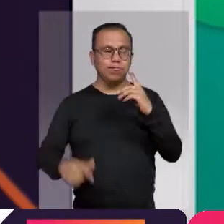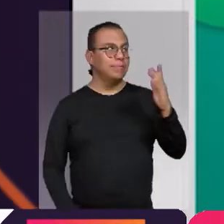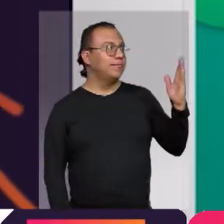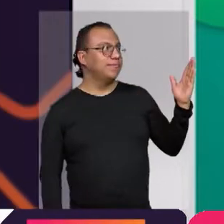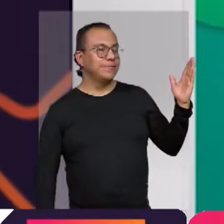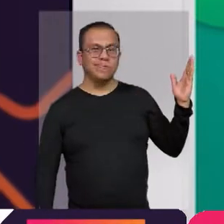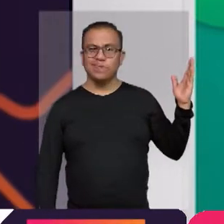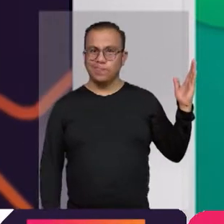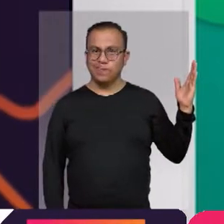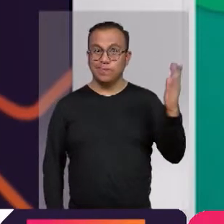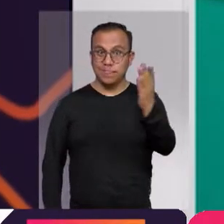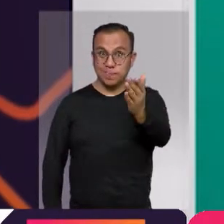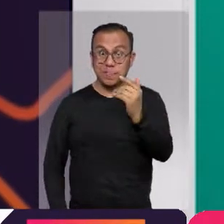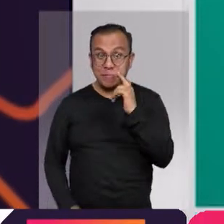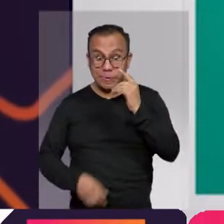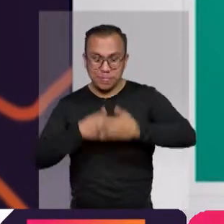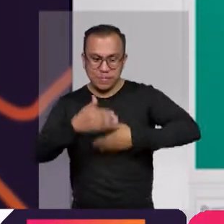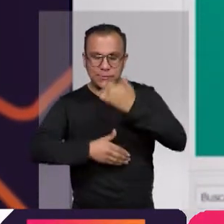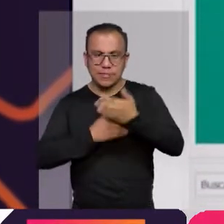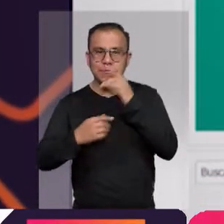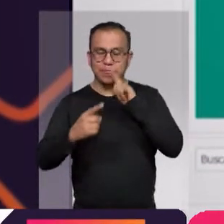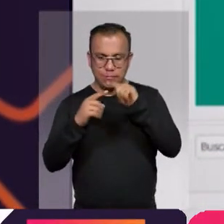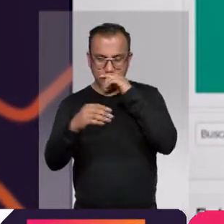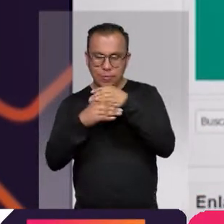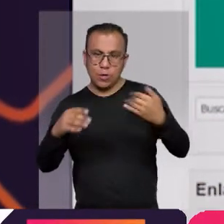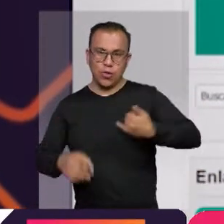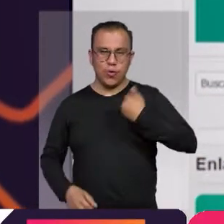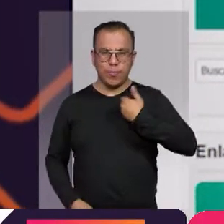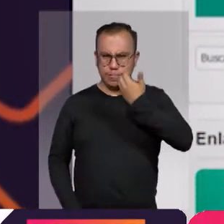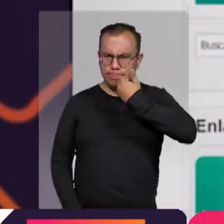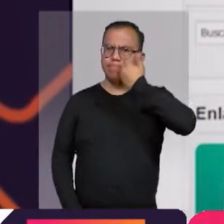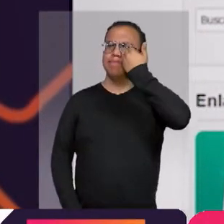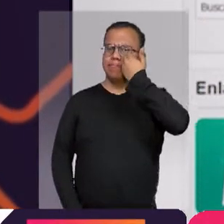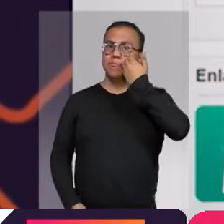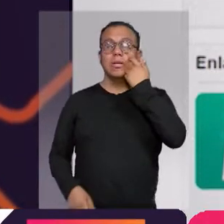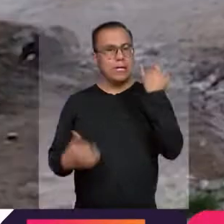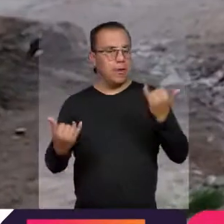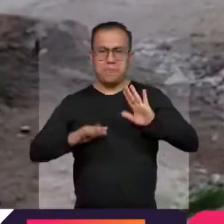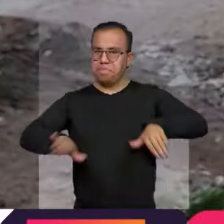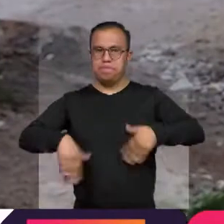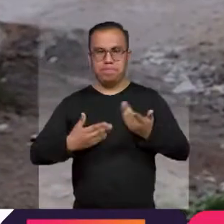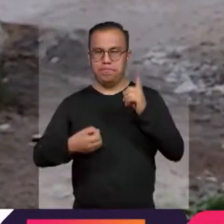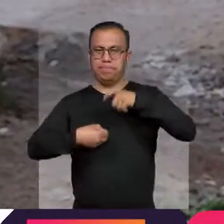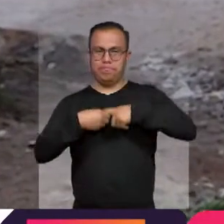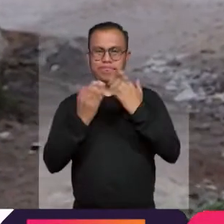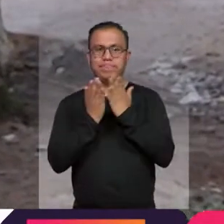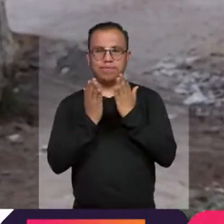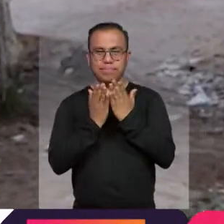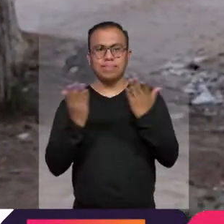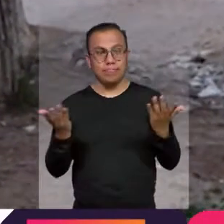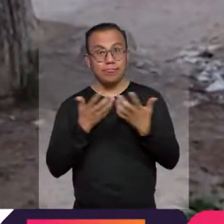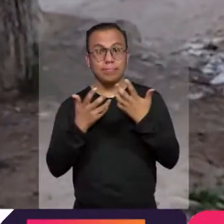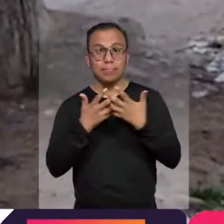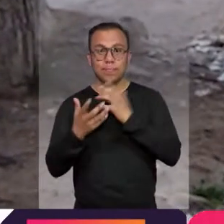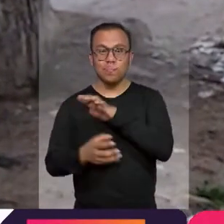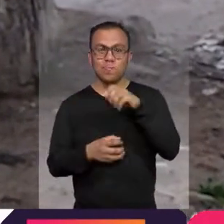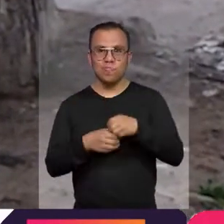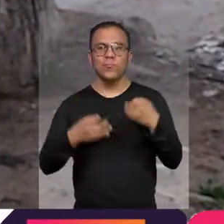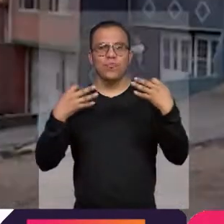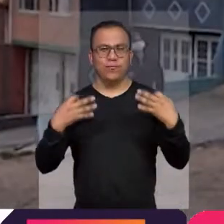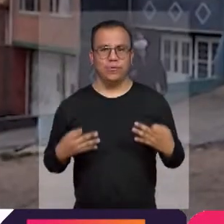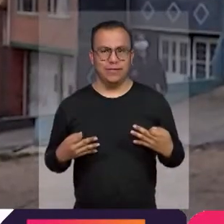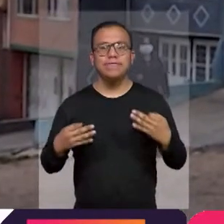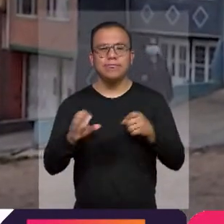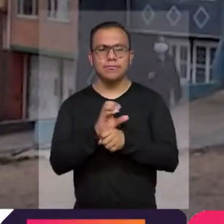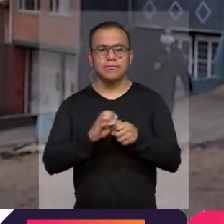www.soachaeducativa.edu.co. El proceso está dirigido a niños, jóvenes y adultos que no se encuentren vinculados actualmente al sector educativo oficial